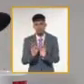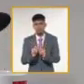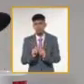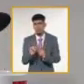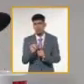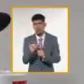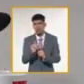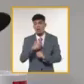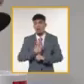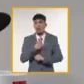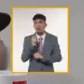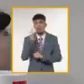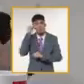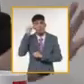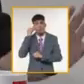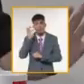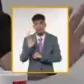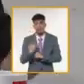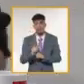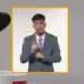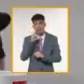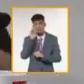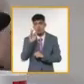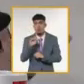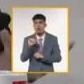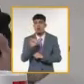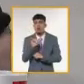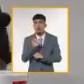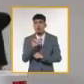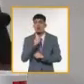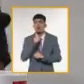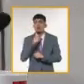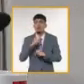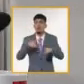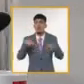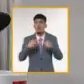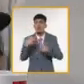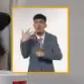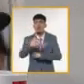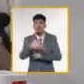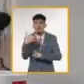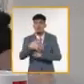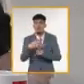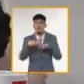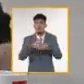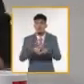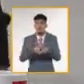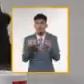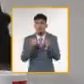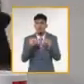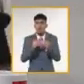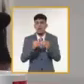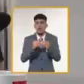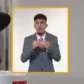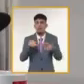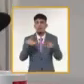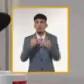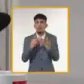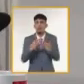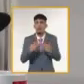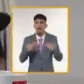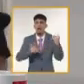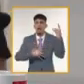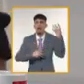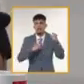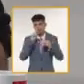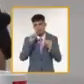puede buscar que el reggaetón se convierta en una canción de trova, porque no es una canción de trova, cumple funciones distintas en una sociedad, es una música hecha para